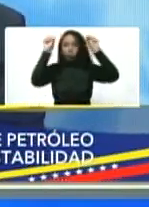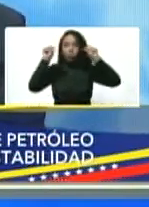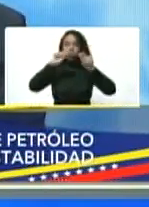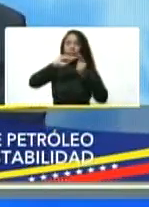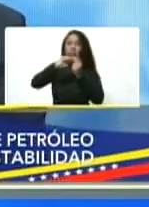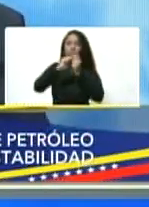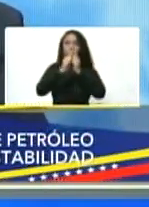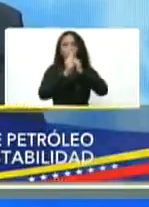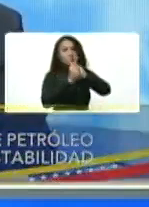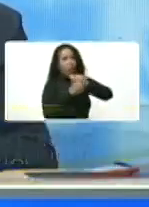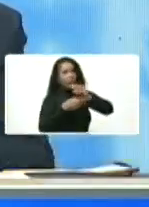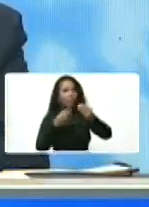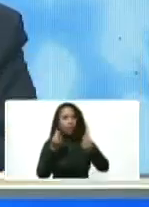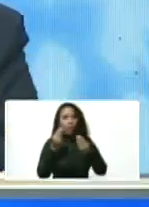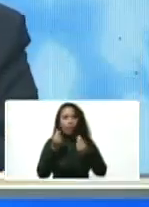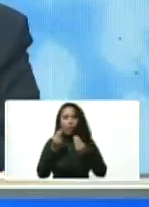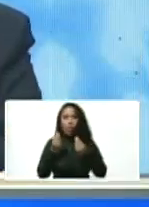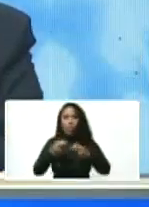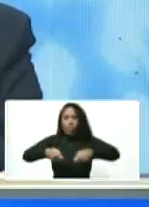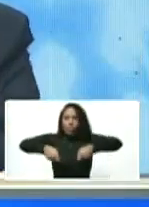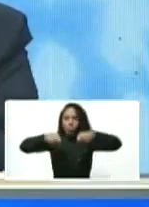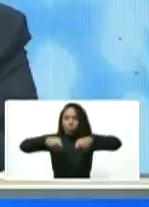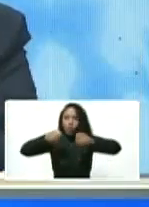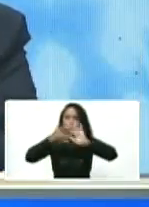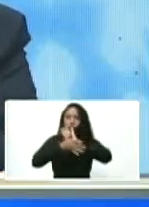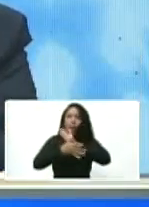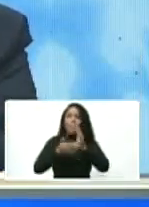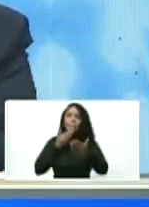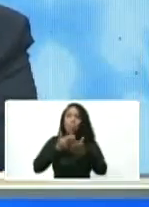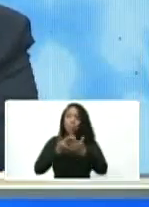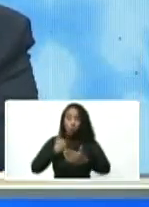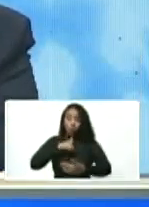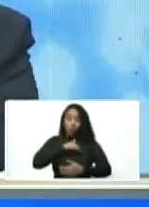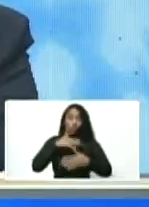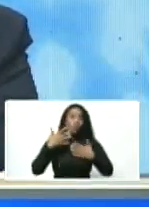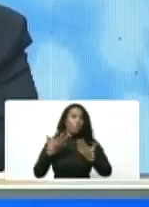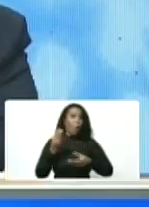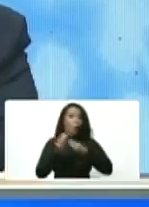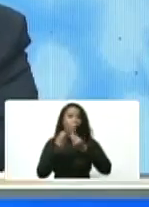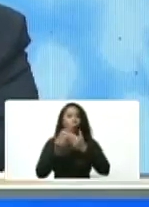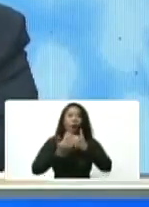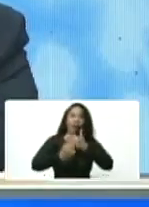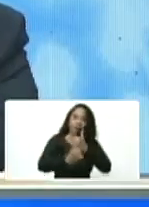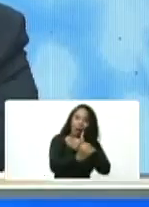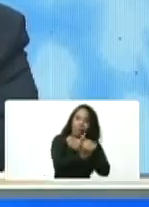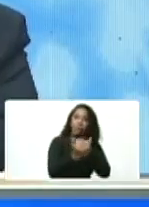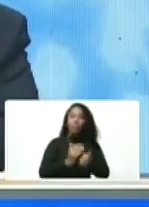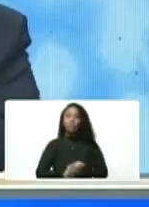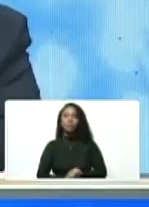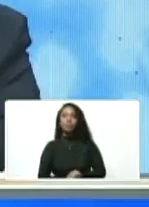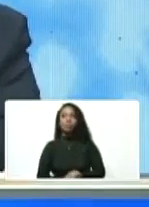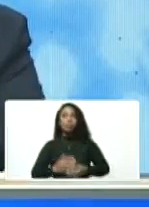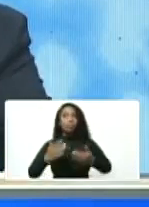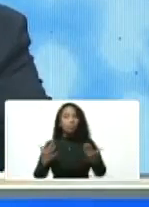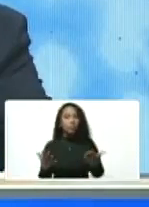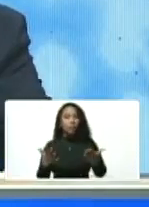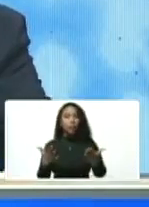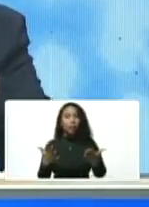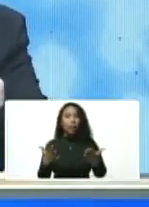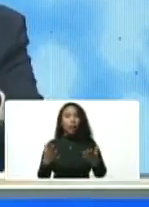cambiario de mercado que nos permitiera, bueno, avanzar en